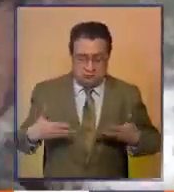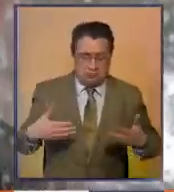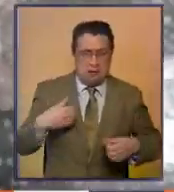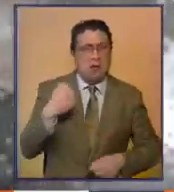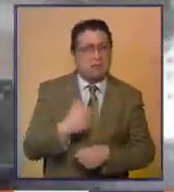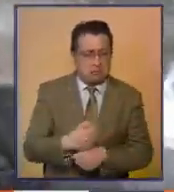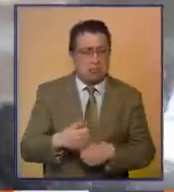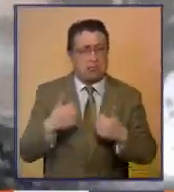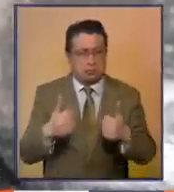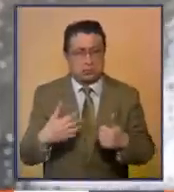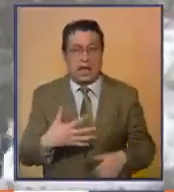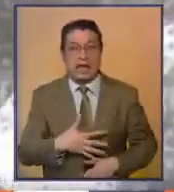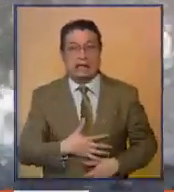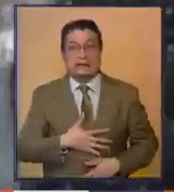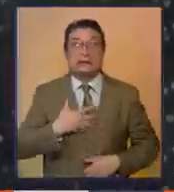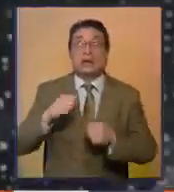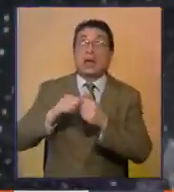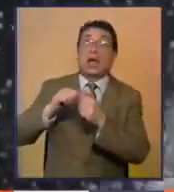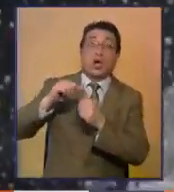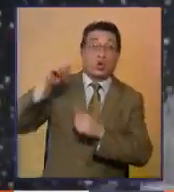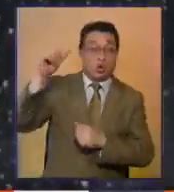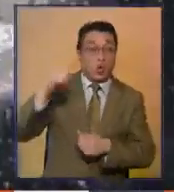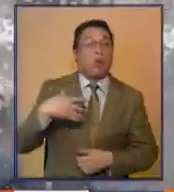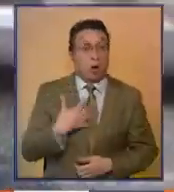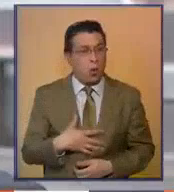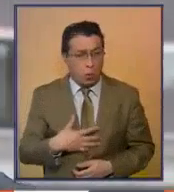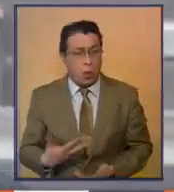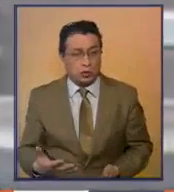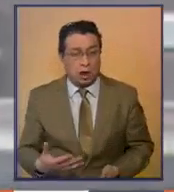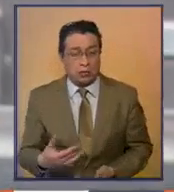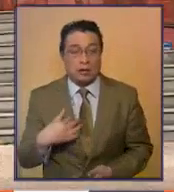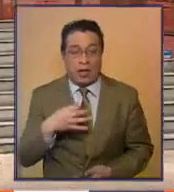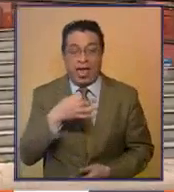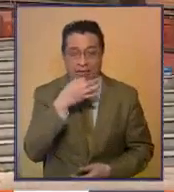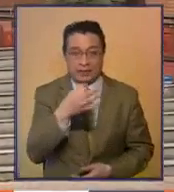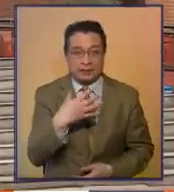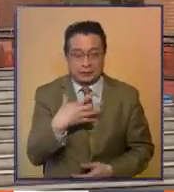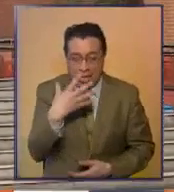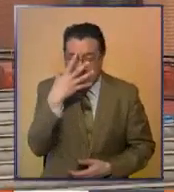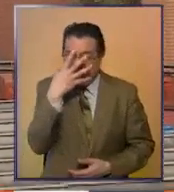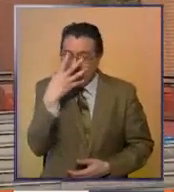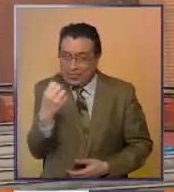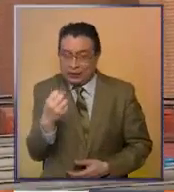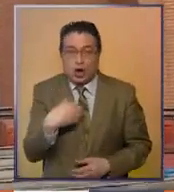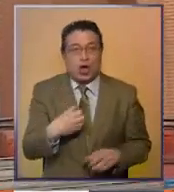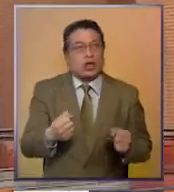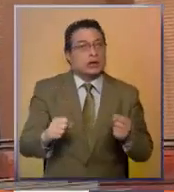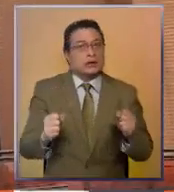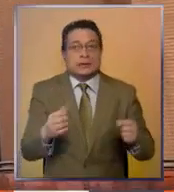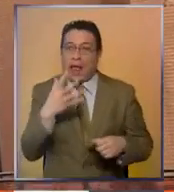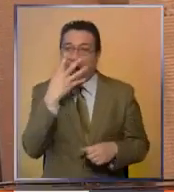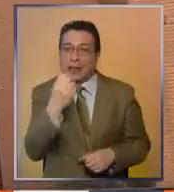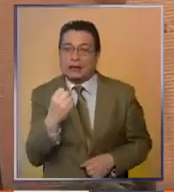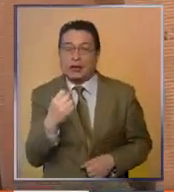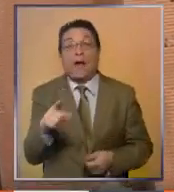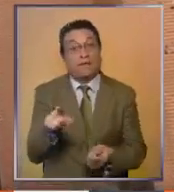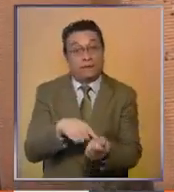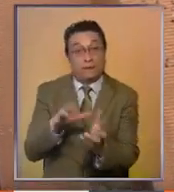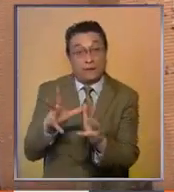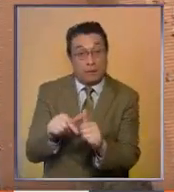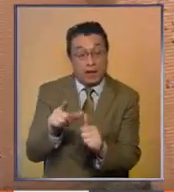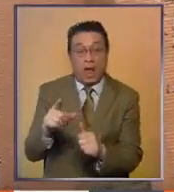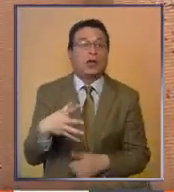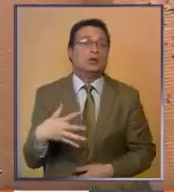la sensación de estar a varios metros del suelo. Reconoce que es adicto a esa adrenalina. Su familia, en cambio,